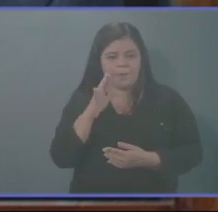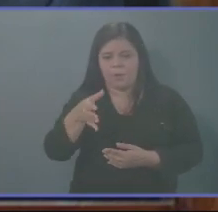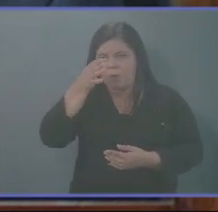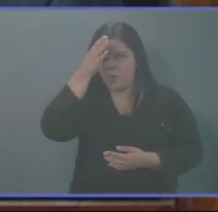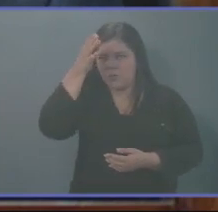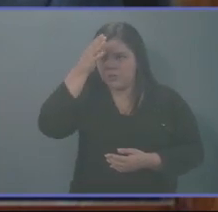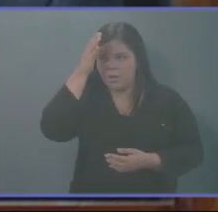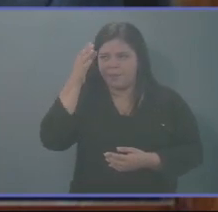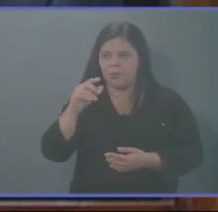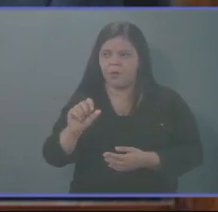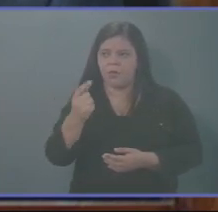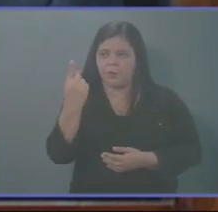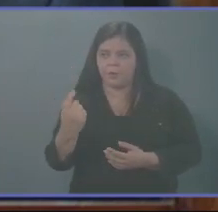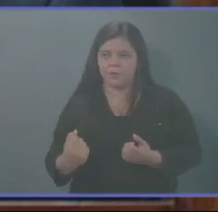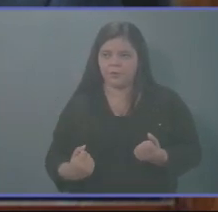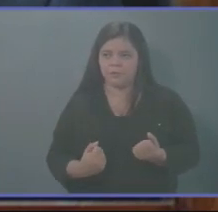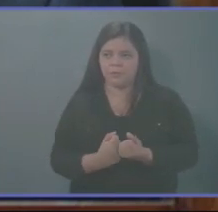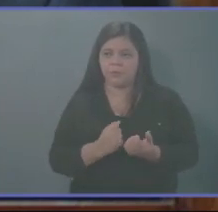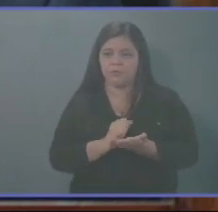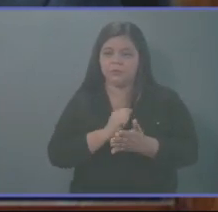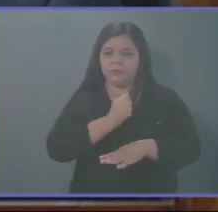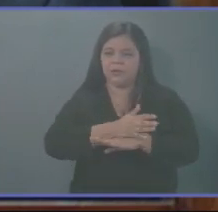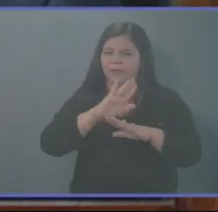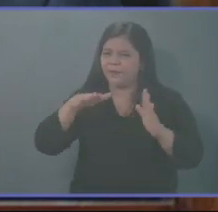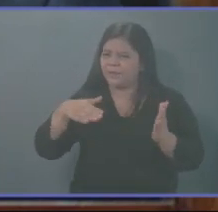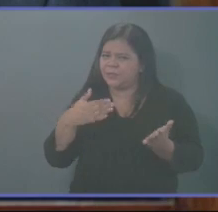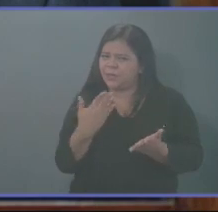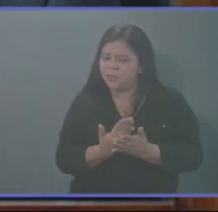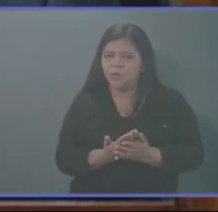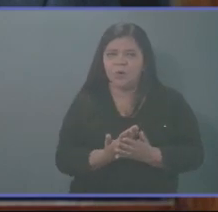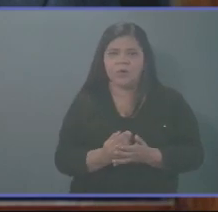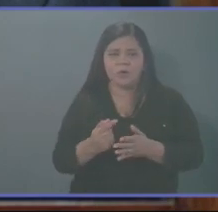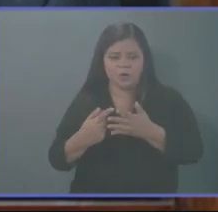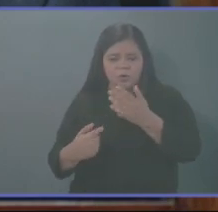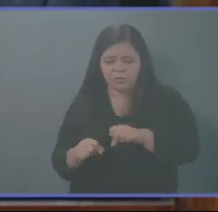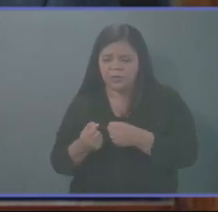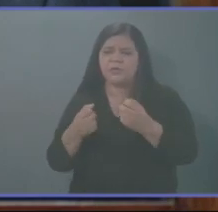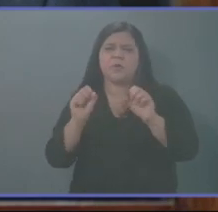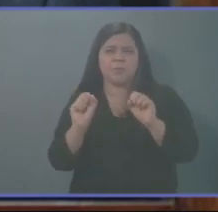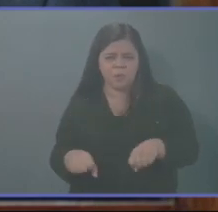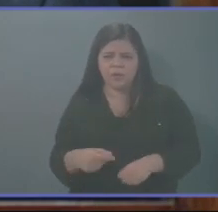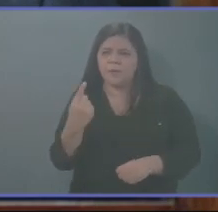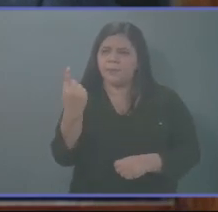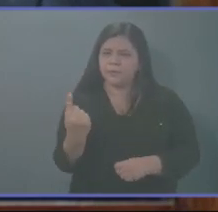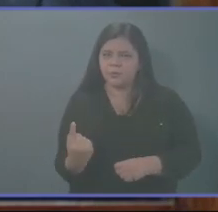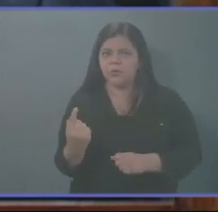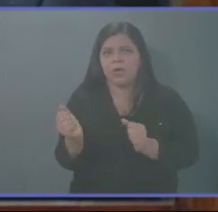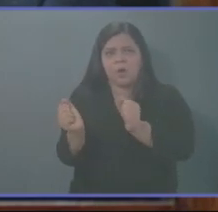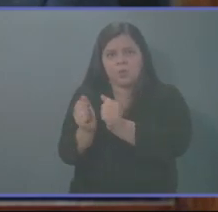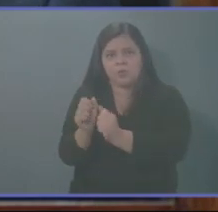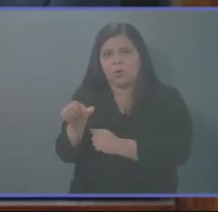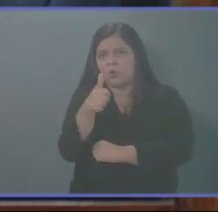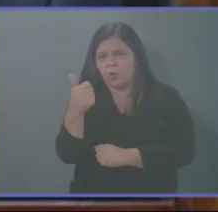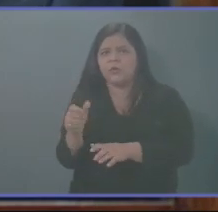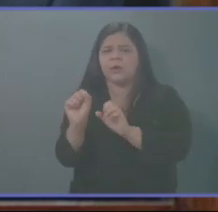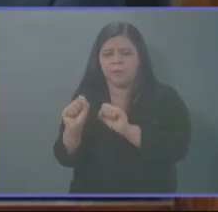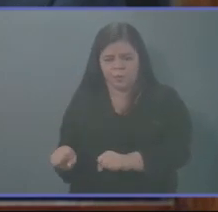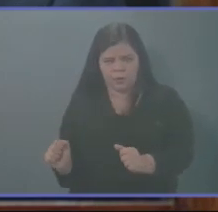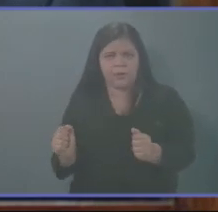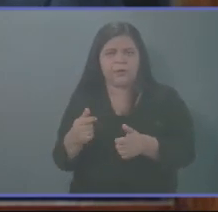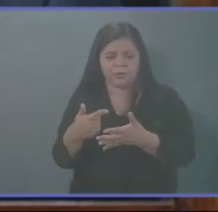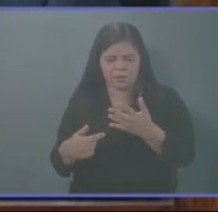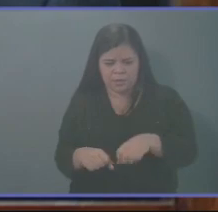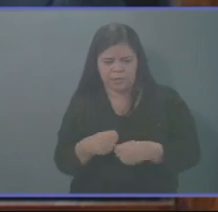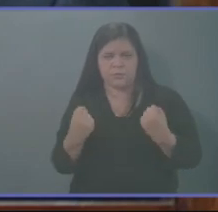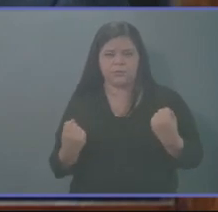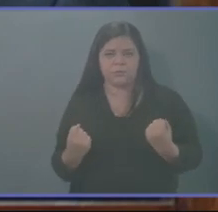concepto de coautoría, estableciendo que todos los tipos penales pueden ser cometidos por una persona en conjunto con otras. Cada una